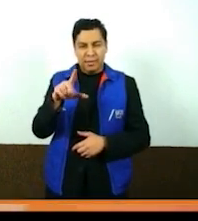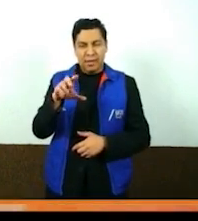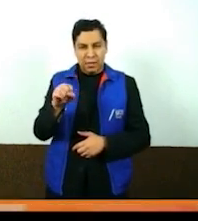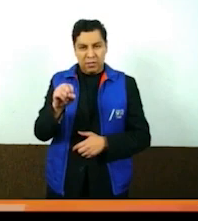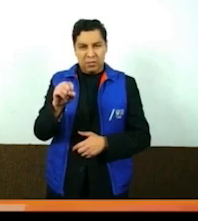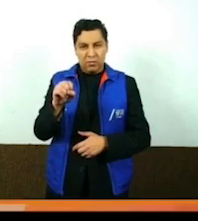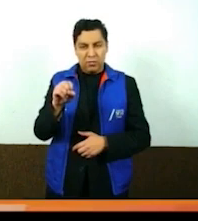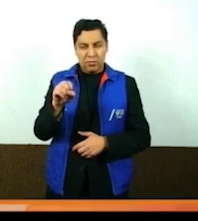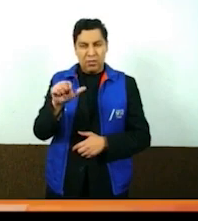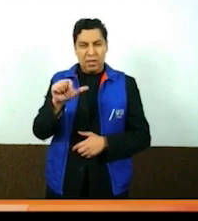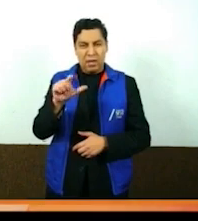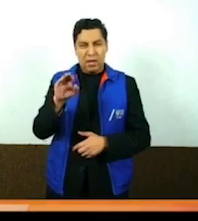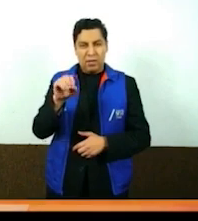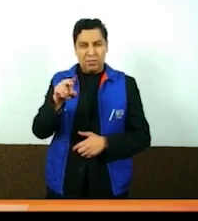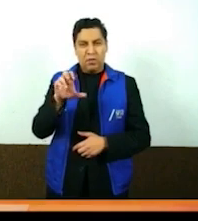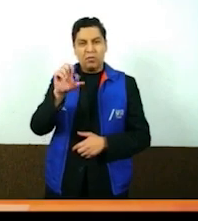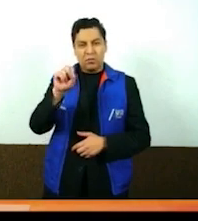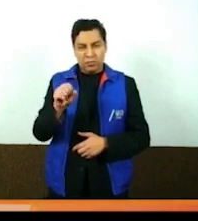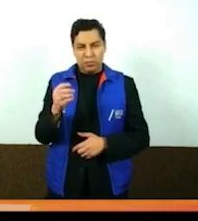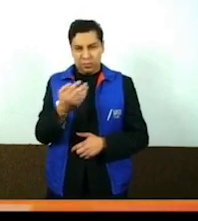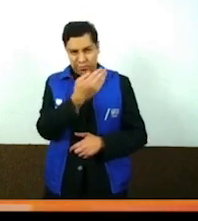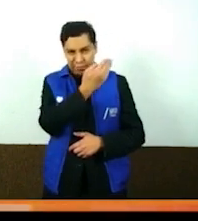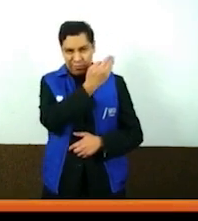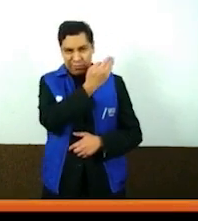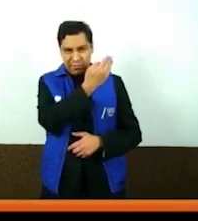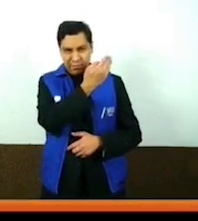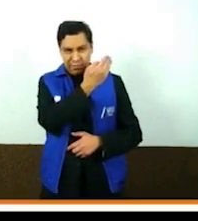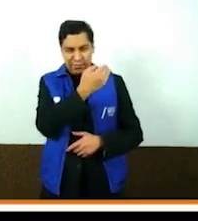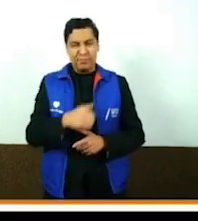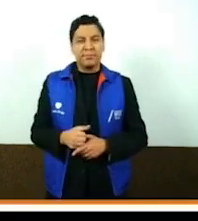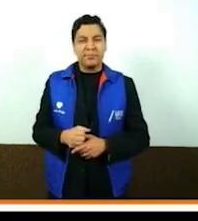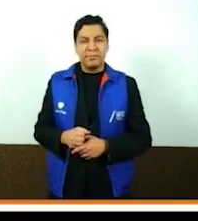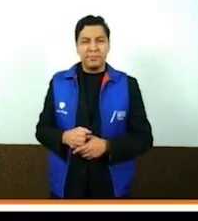Carlos Alfonso Salazar San Miguel,